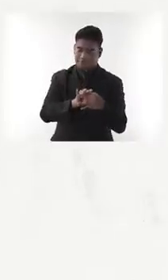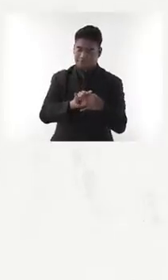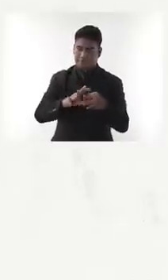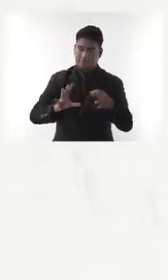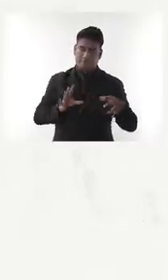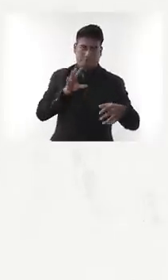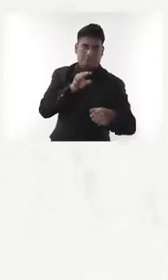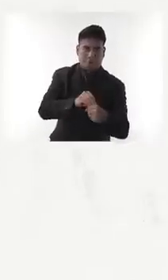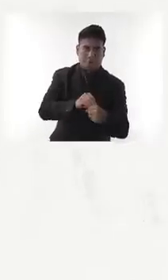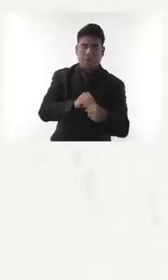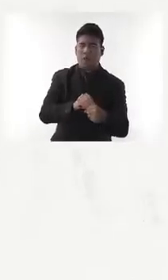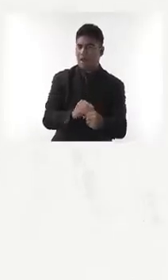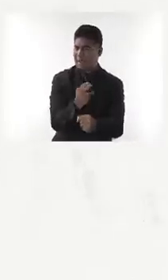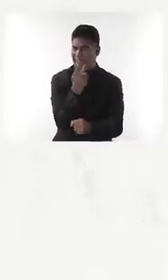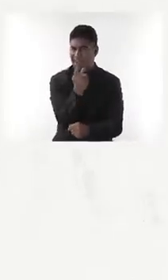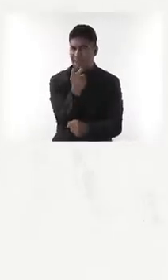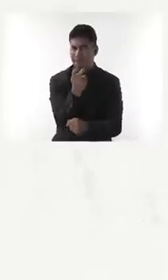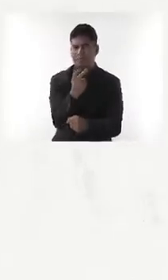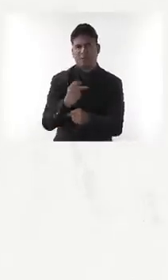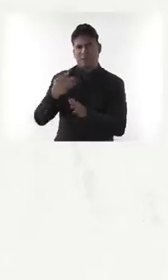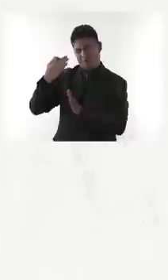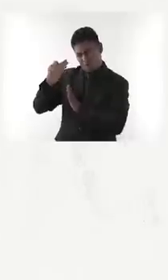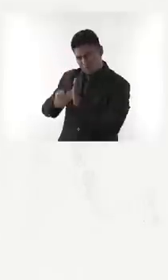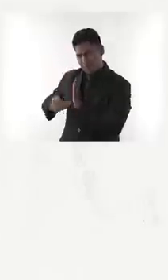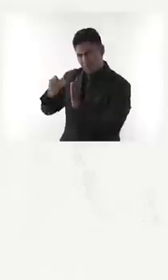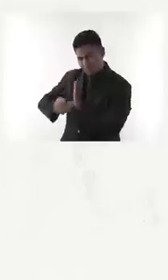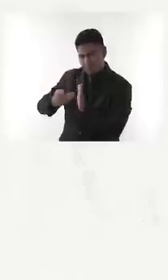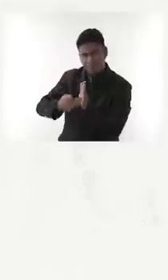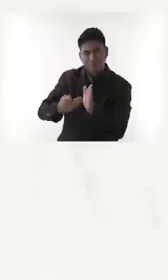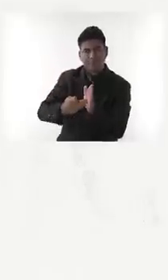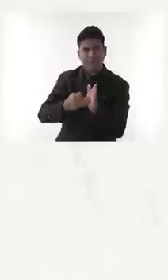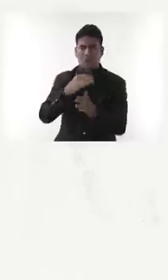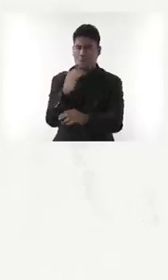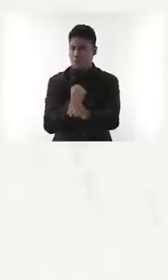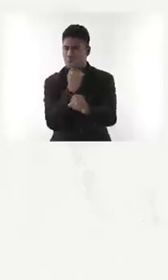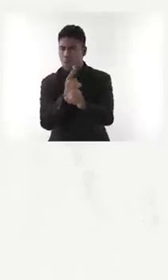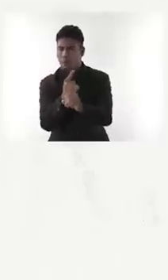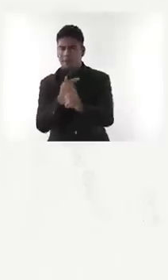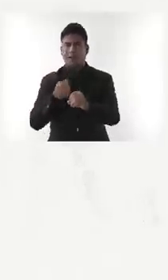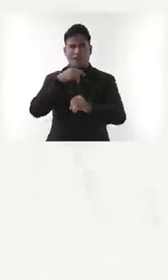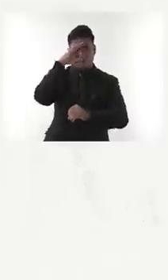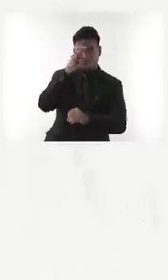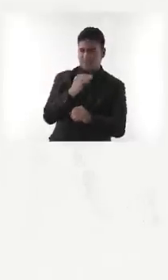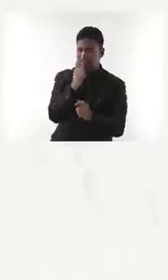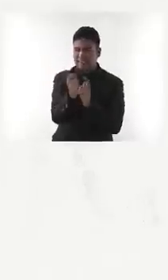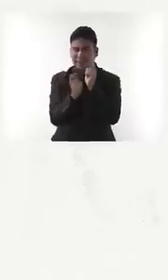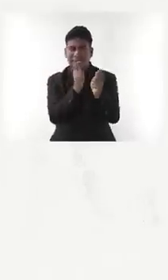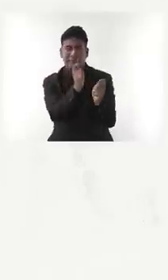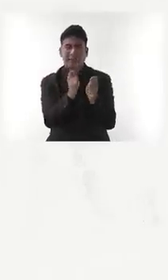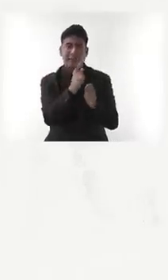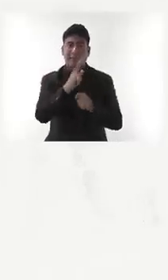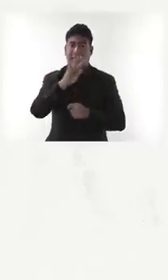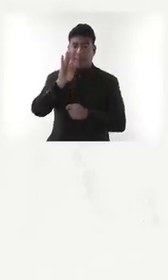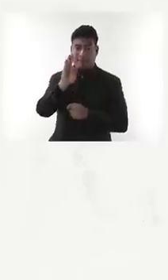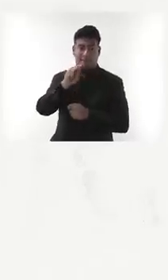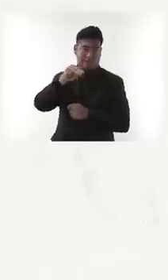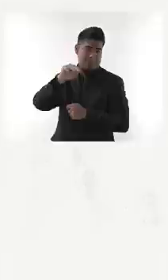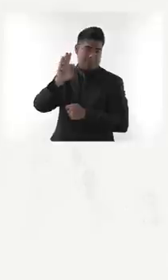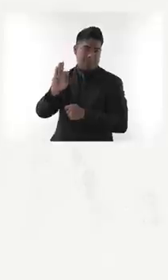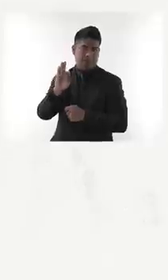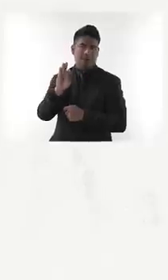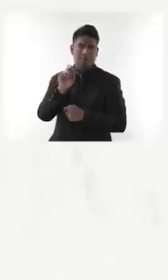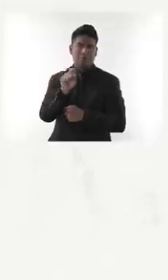Considerando lo que nos faltó en el ciclo anterior y las áreas de oportunidad reconocidas, buscaremos en la Federación Mexicana de